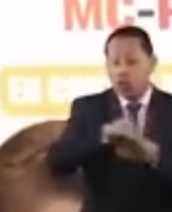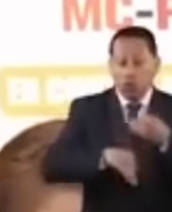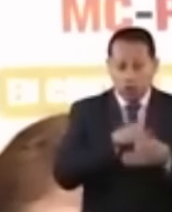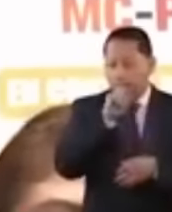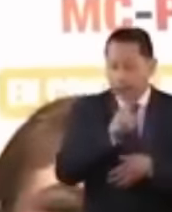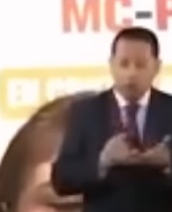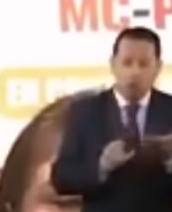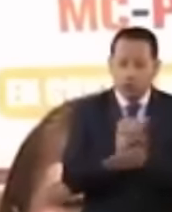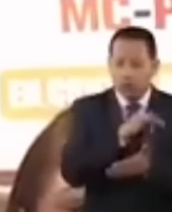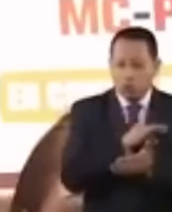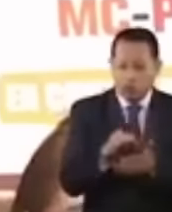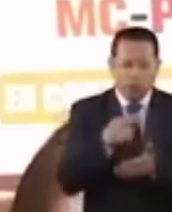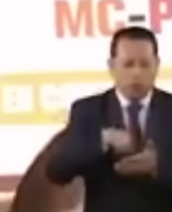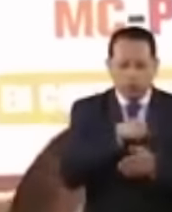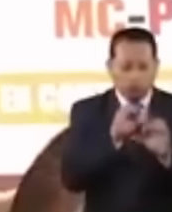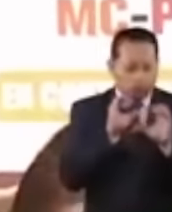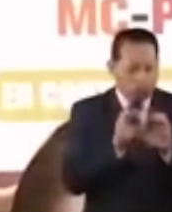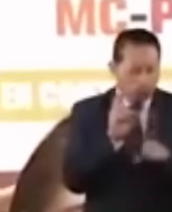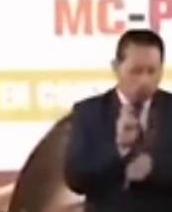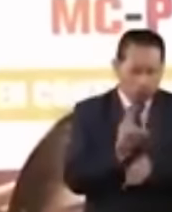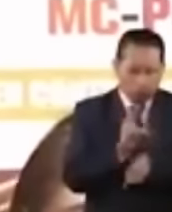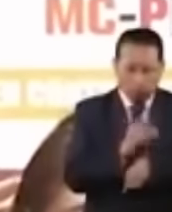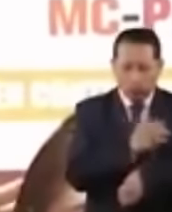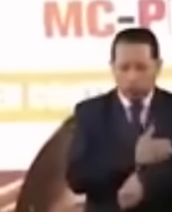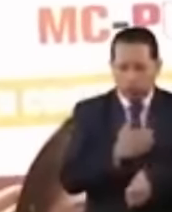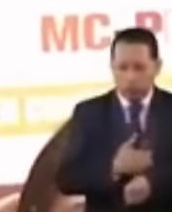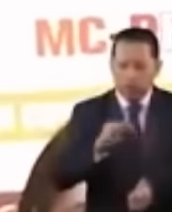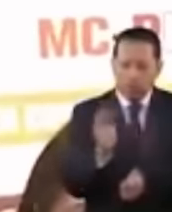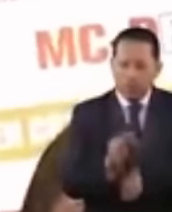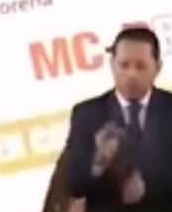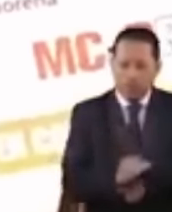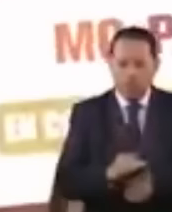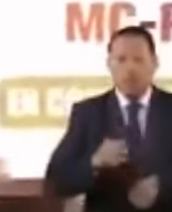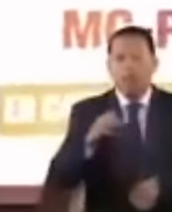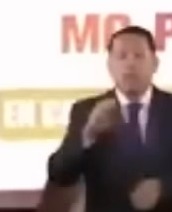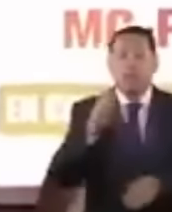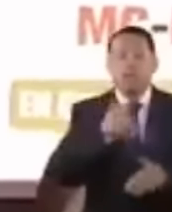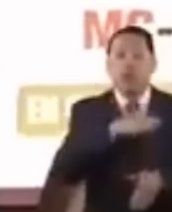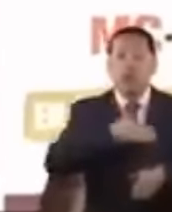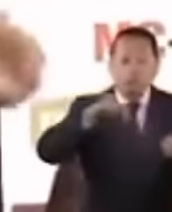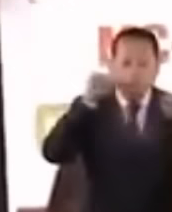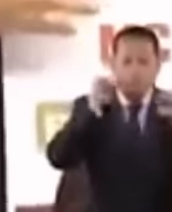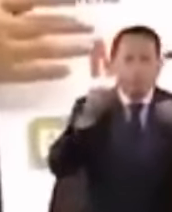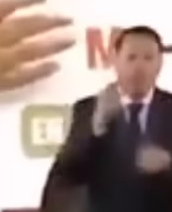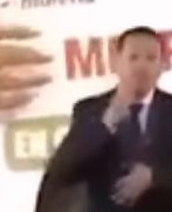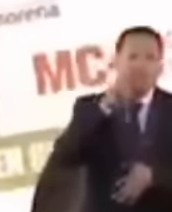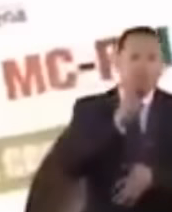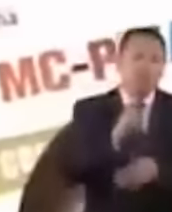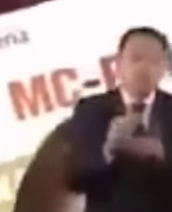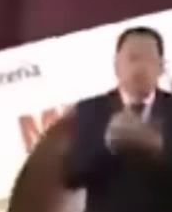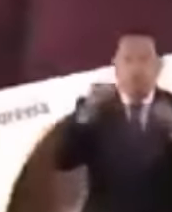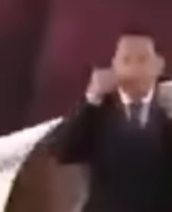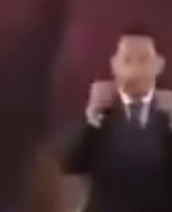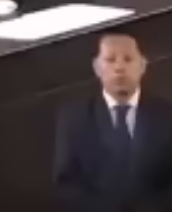tomando decisiones, nos cuidamos, nos acompañamos y nos defendemos. ¡Que viva Claudia Sheinbaum y que vivan las diputadas de Morena!